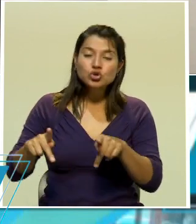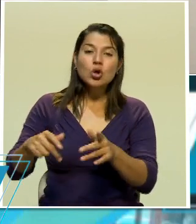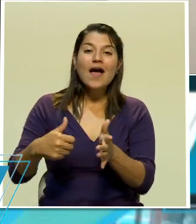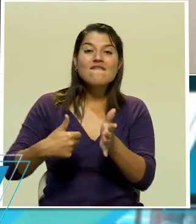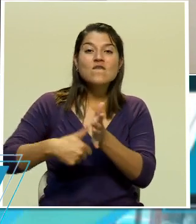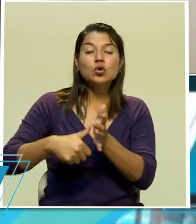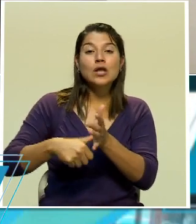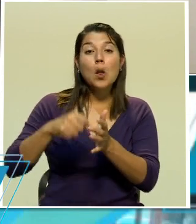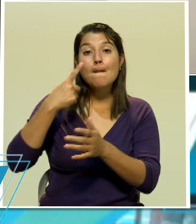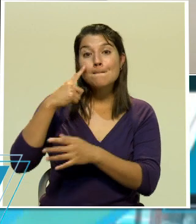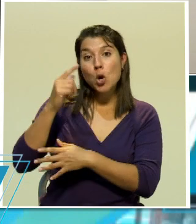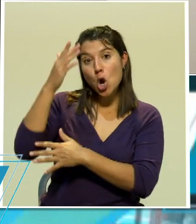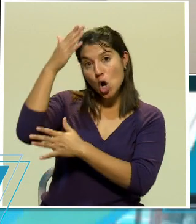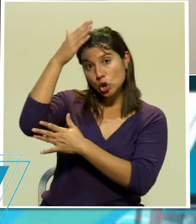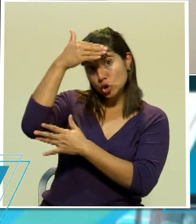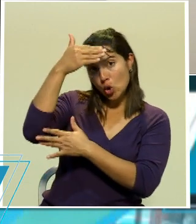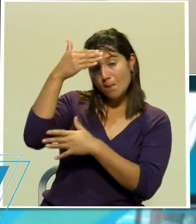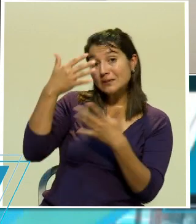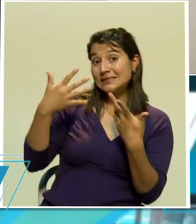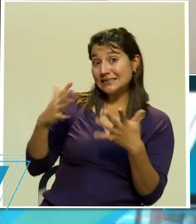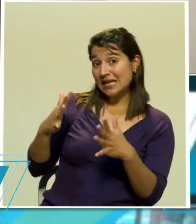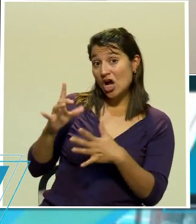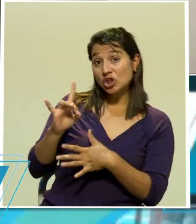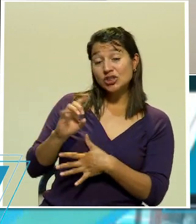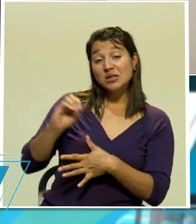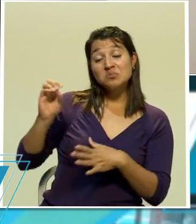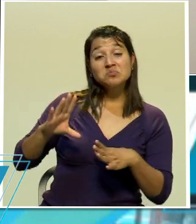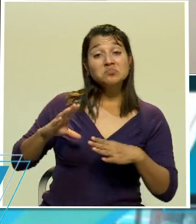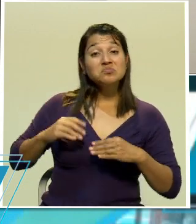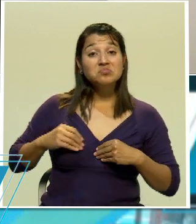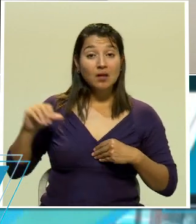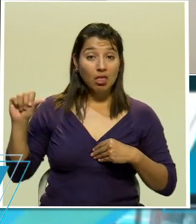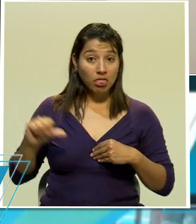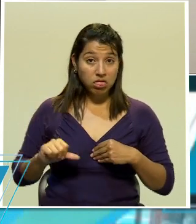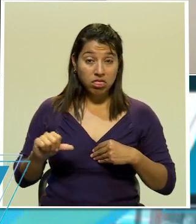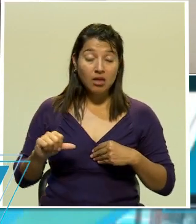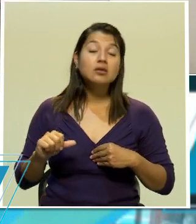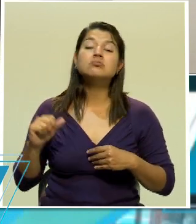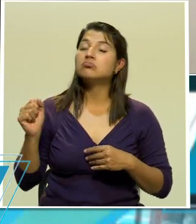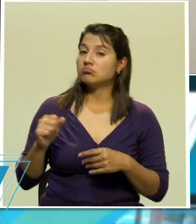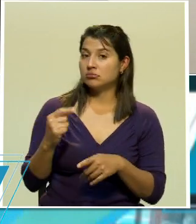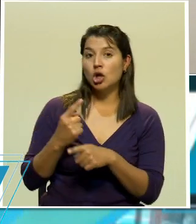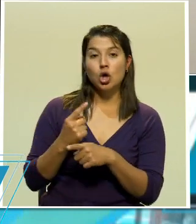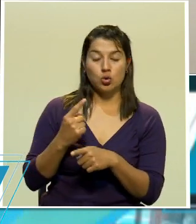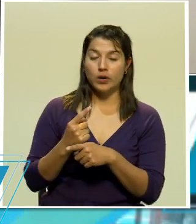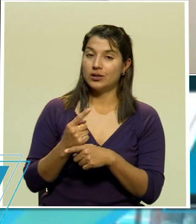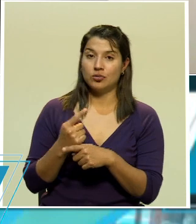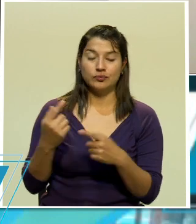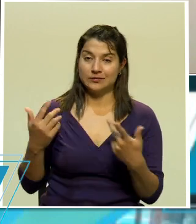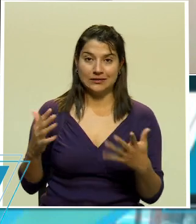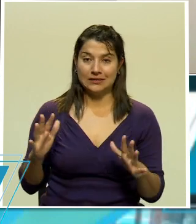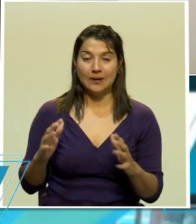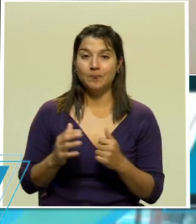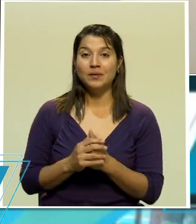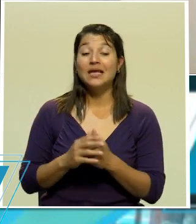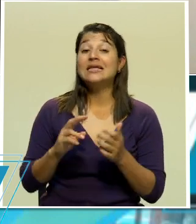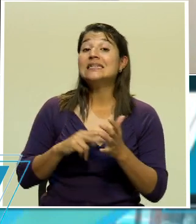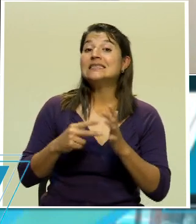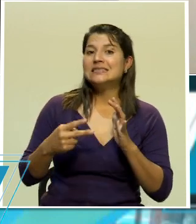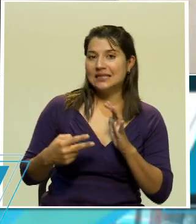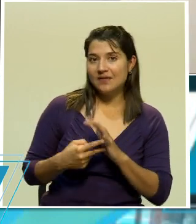voto republicano, reconoce la derrota. Así es, así es. Ya, es